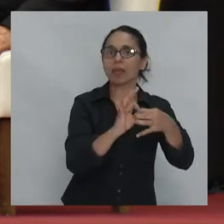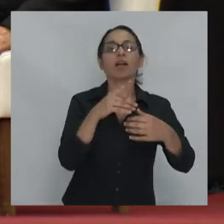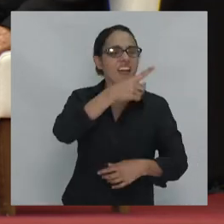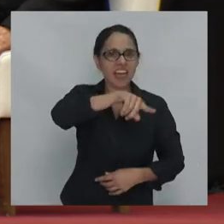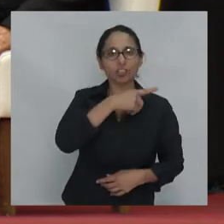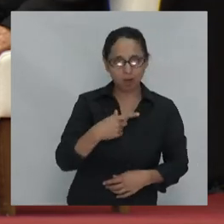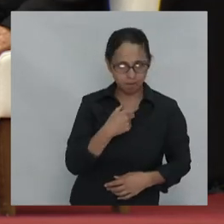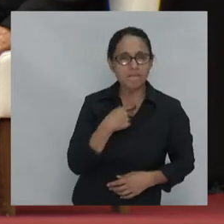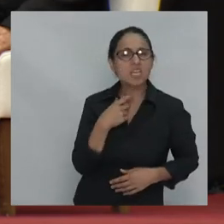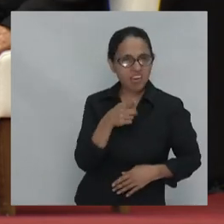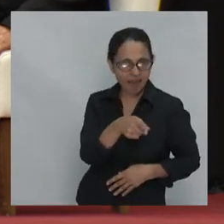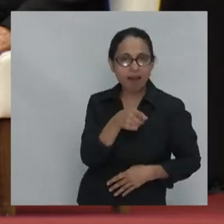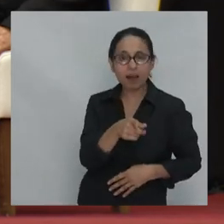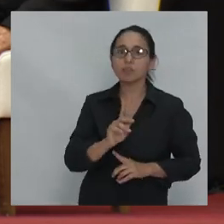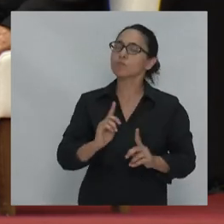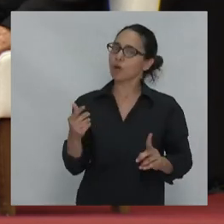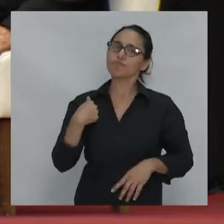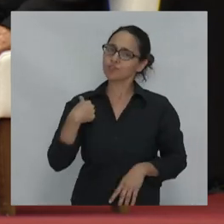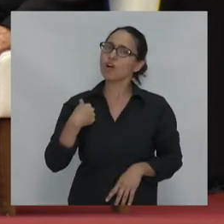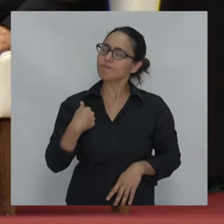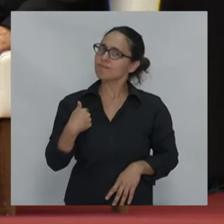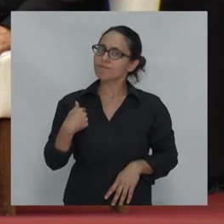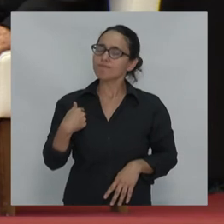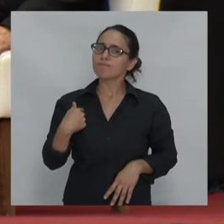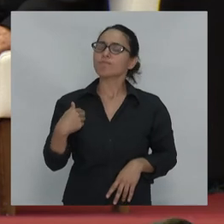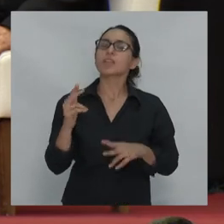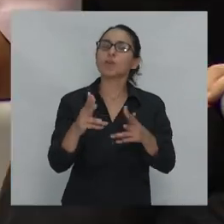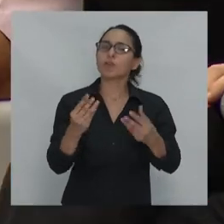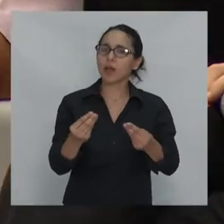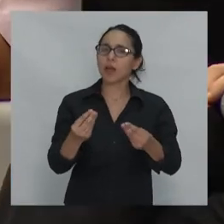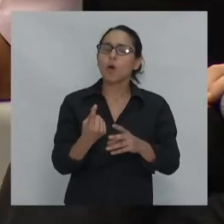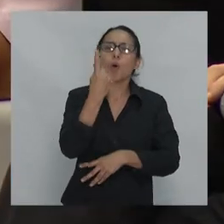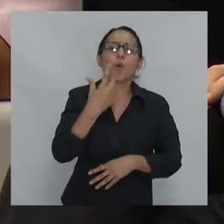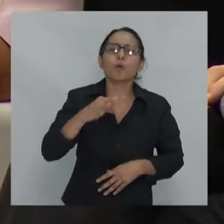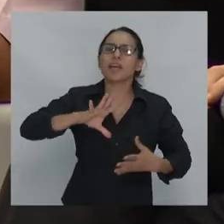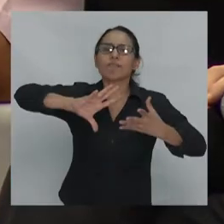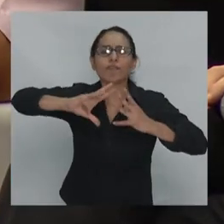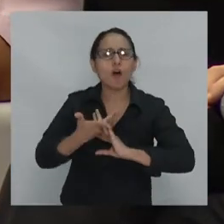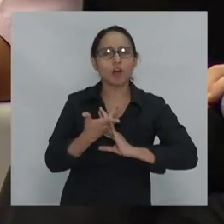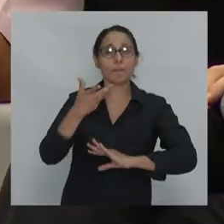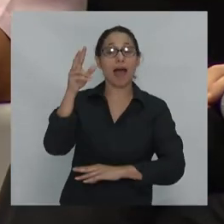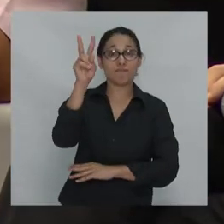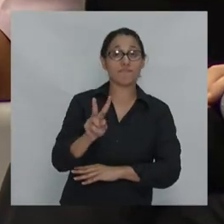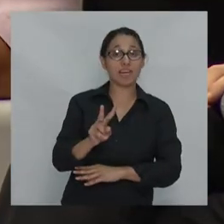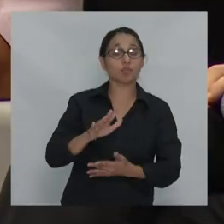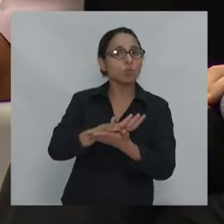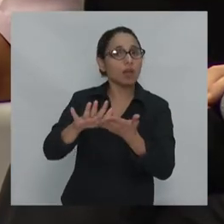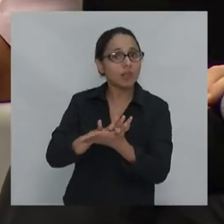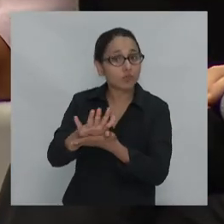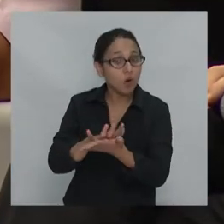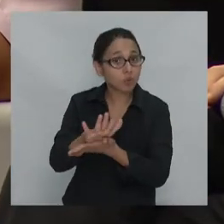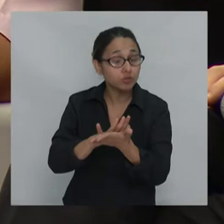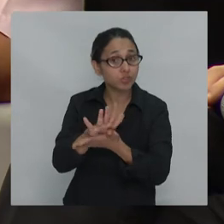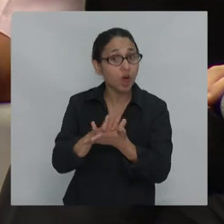seguiré sosteniendo frente a esas posibilidades que la única salida que queda en Venezuela, la que busqué yo como secretario general de